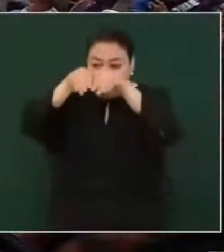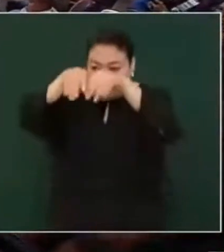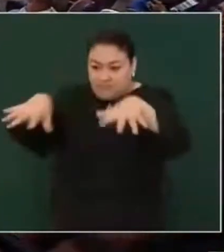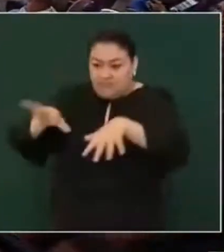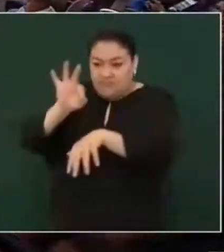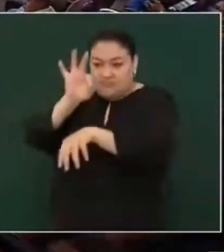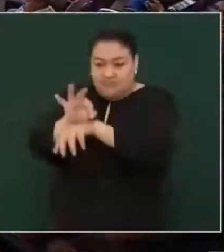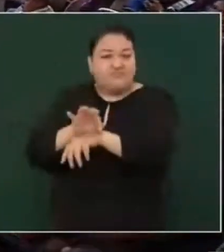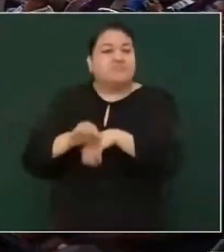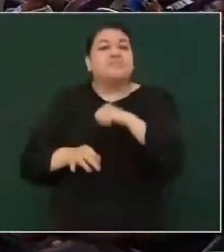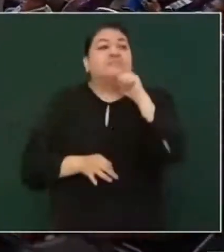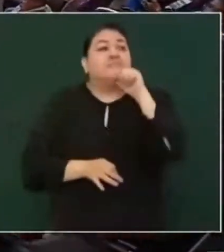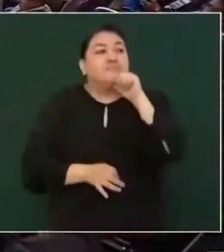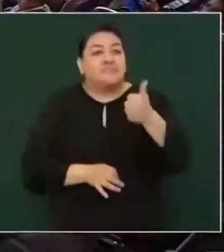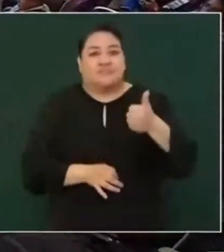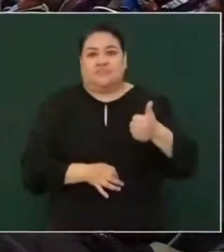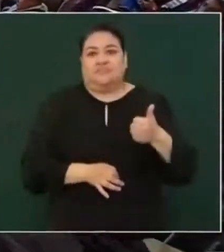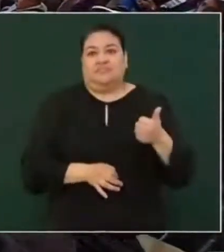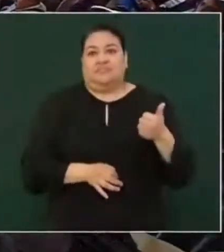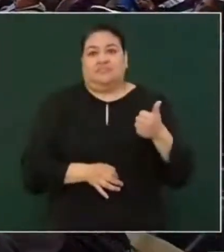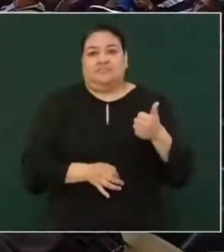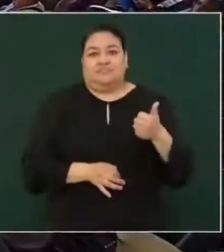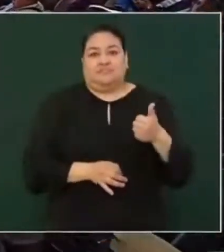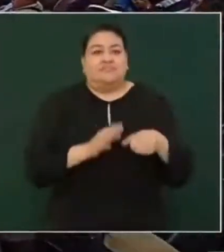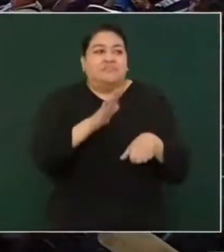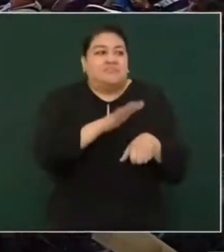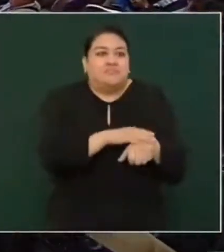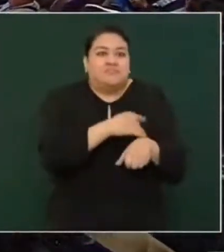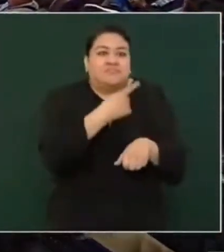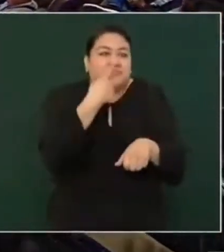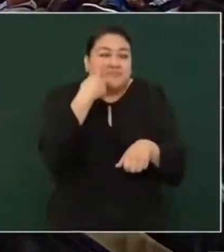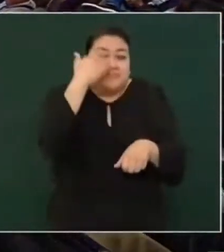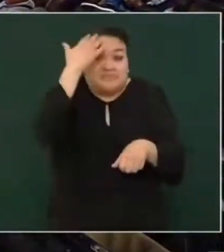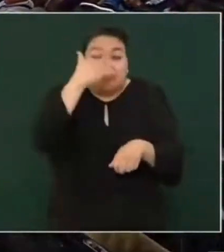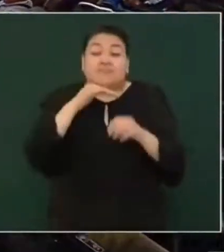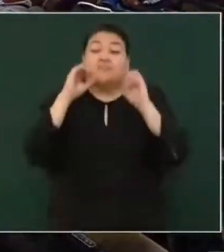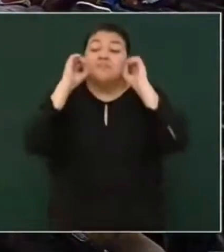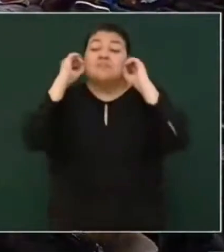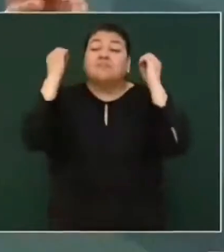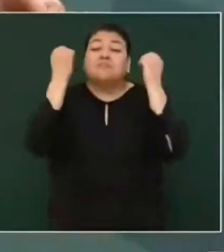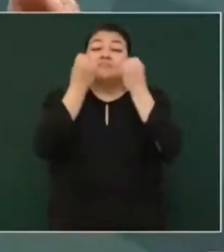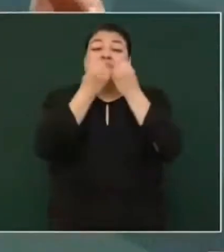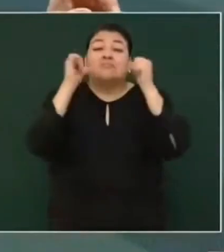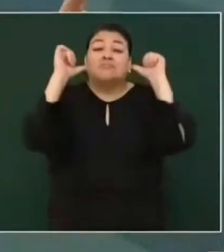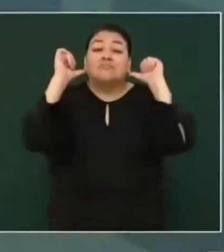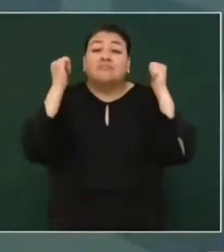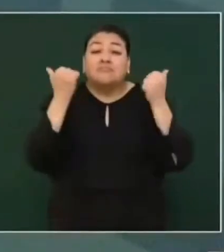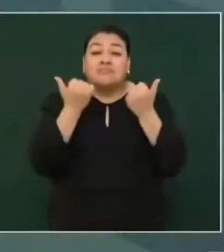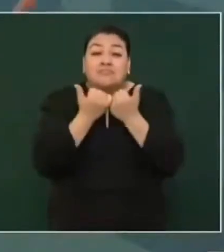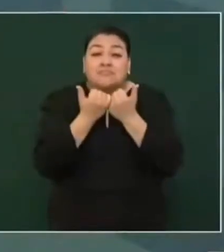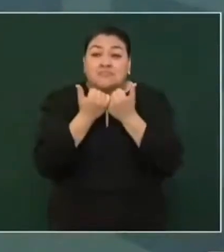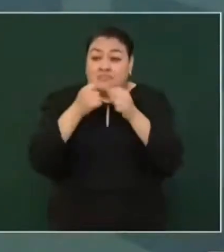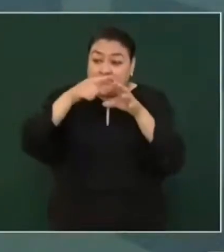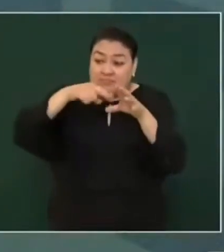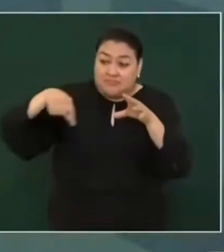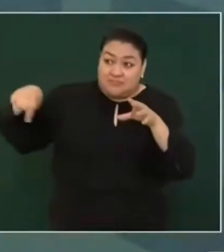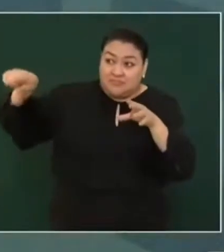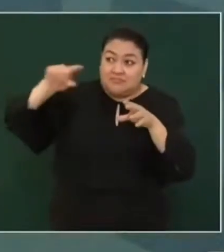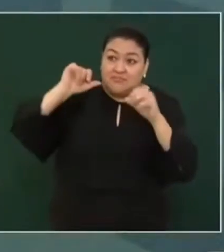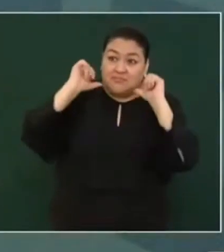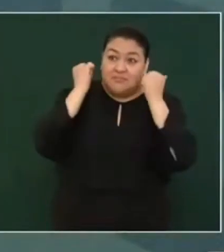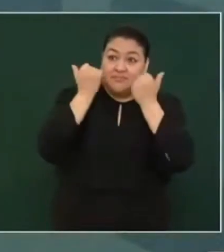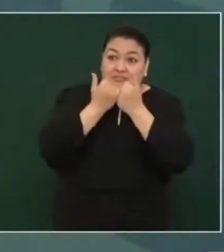a los beneficiarios, porque hay muchísimas organizaciones no